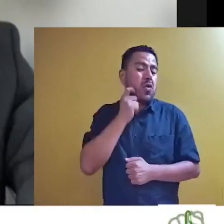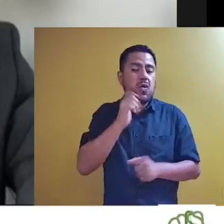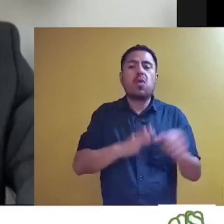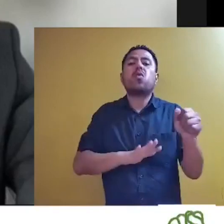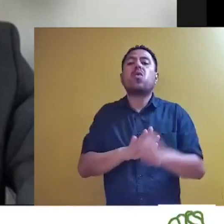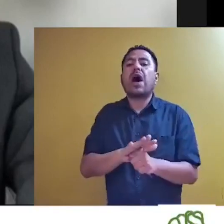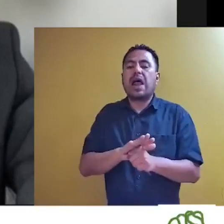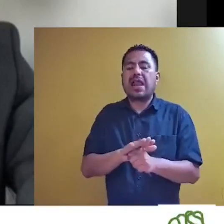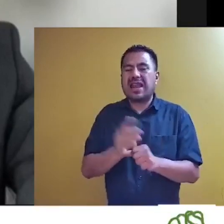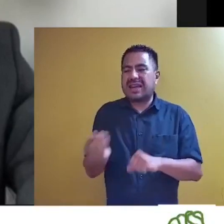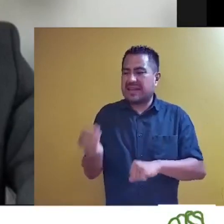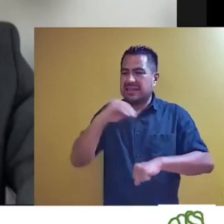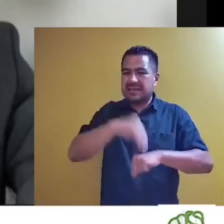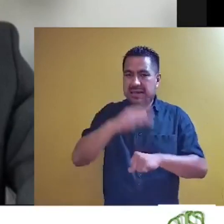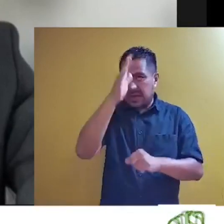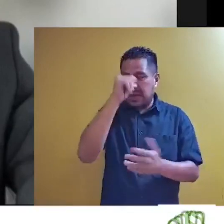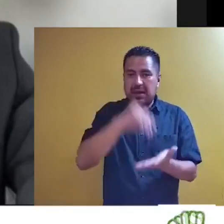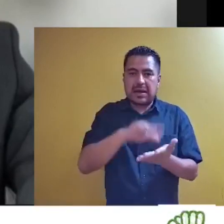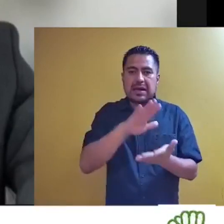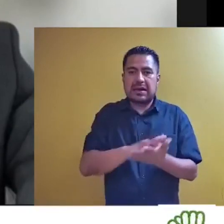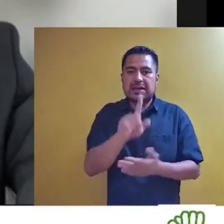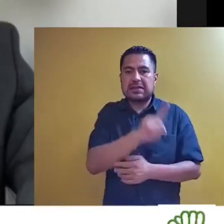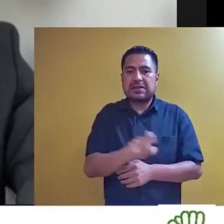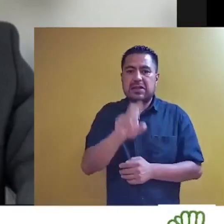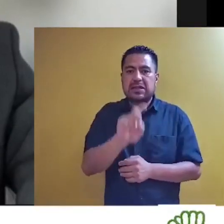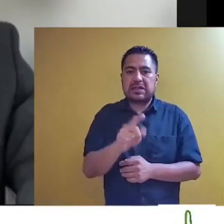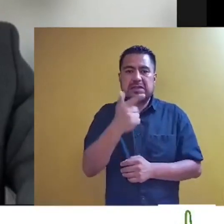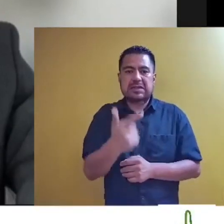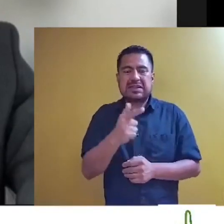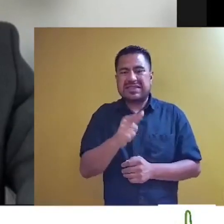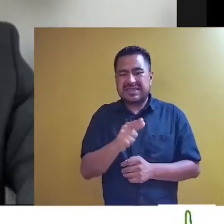cual controvierte el acuerdo 137 diagonal C diagonal